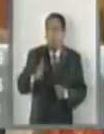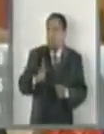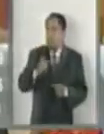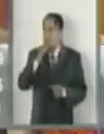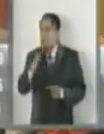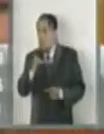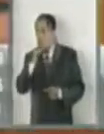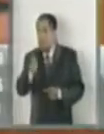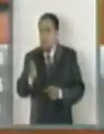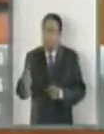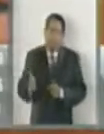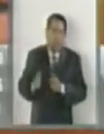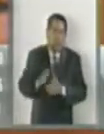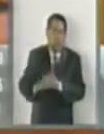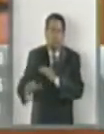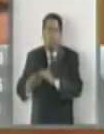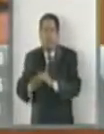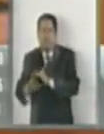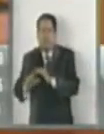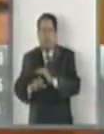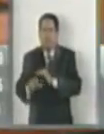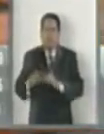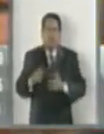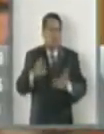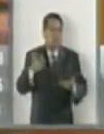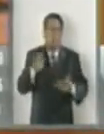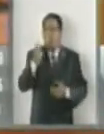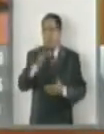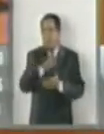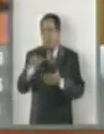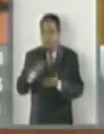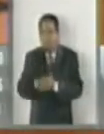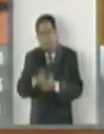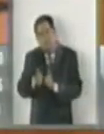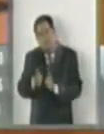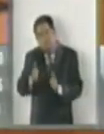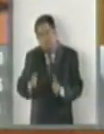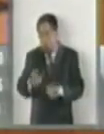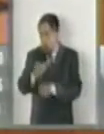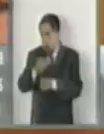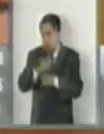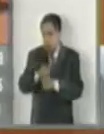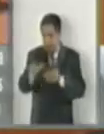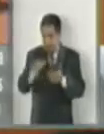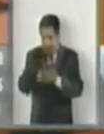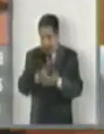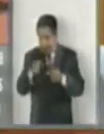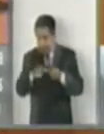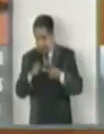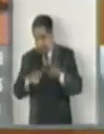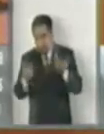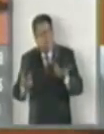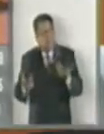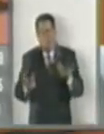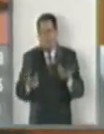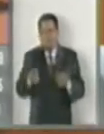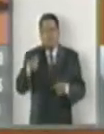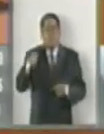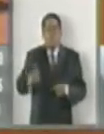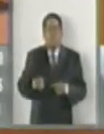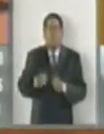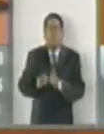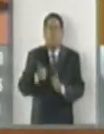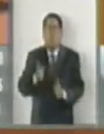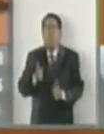de corruptela, por lo que el retraso en las leyes en esta legislación secundaria coloca a México en una